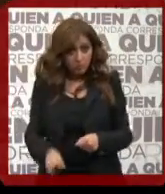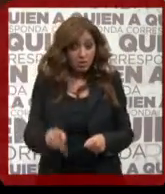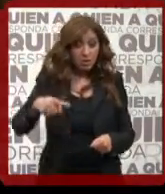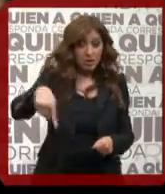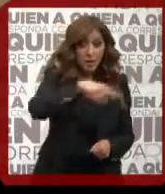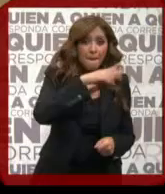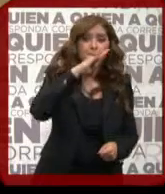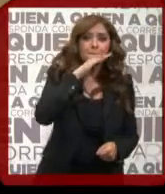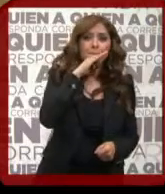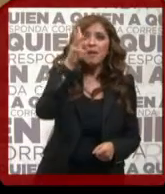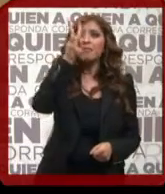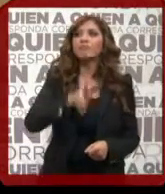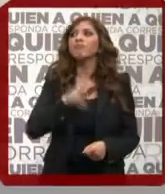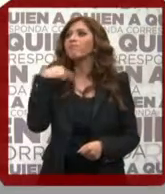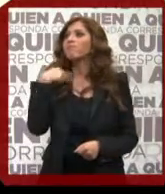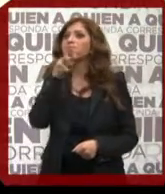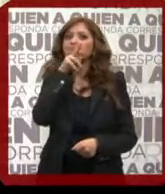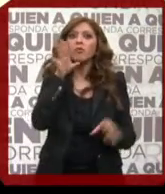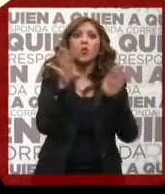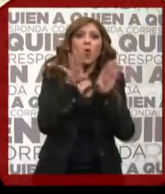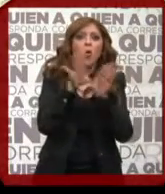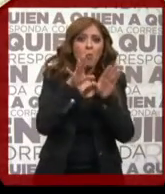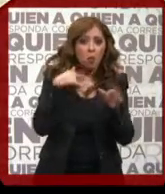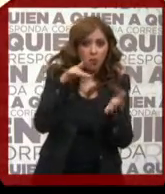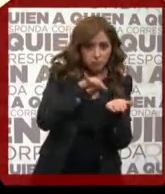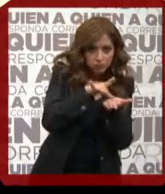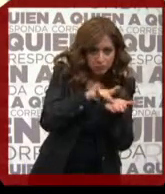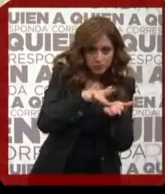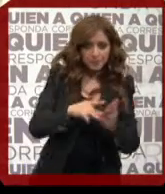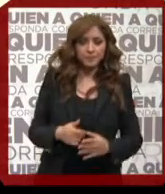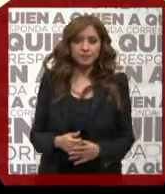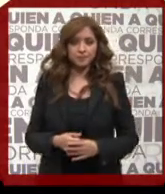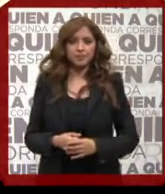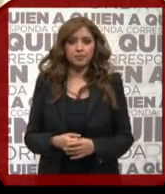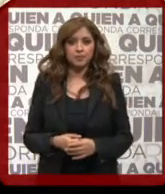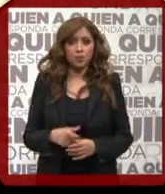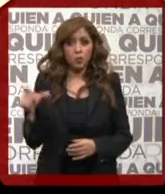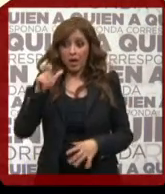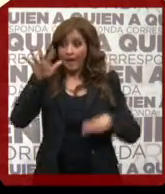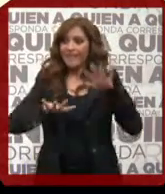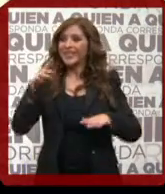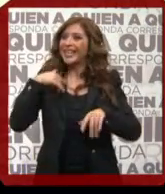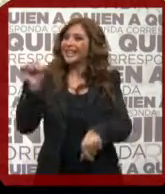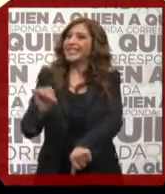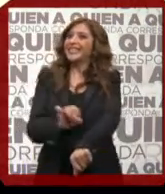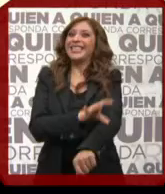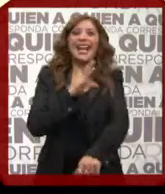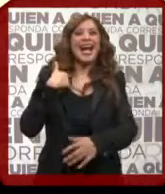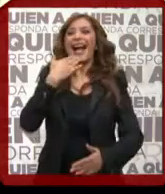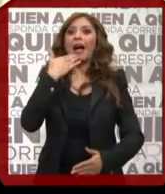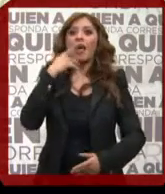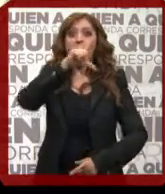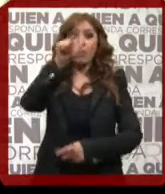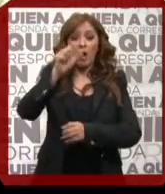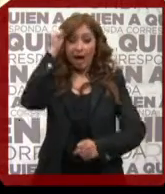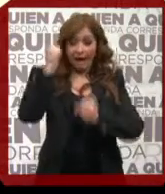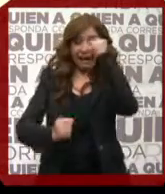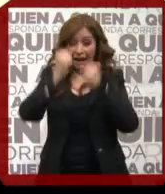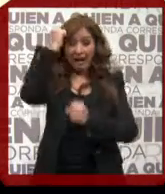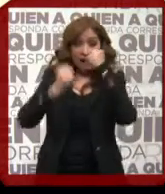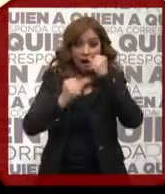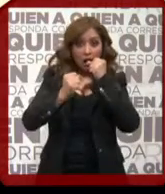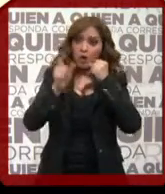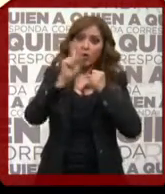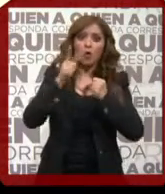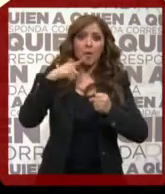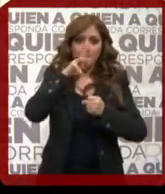tomar medidas para protegerla. A veces se emociona y cuando estamos en la calle se echa a correr. Entonces le pongo una